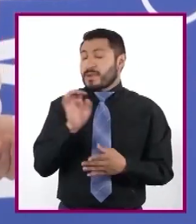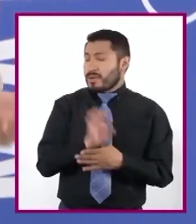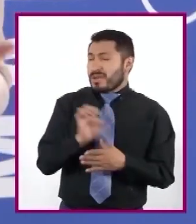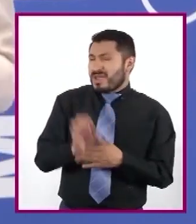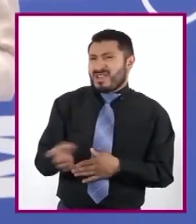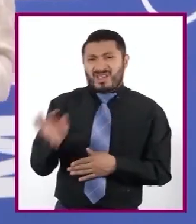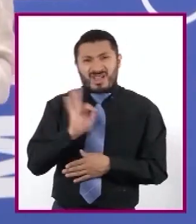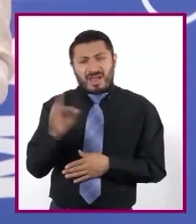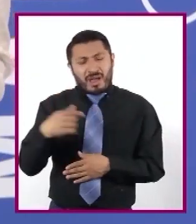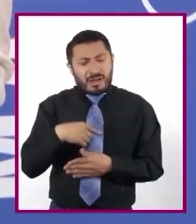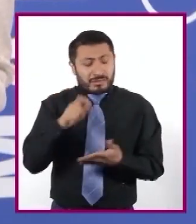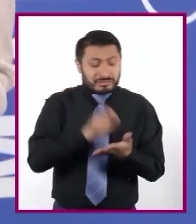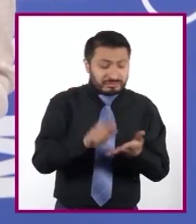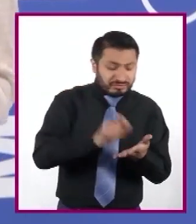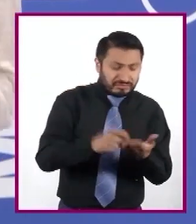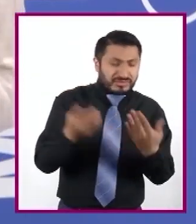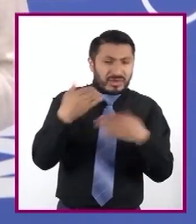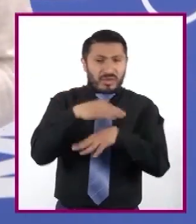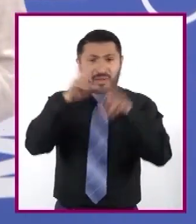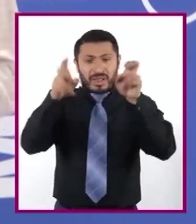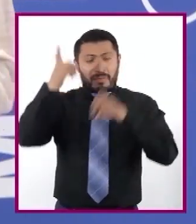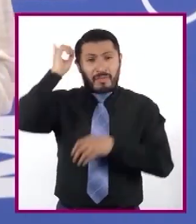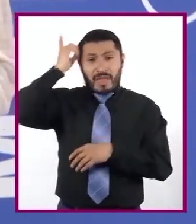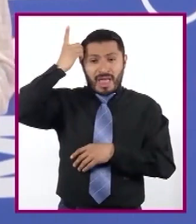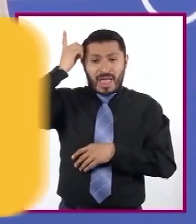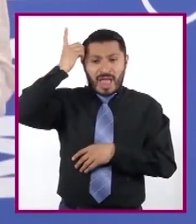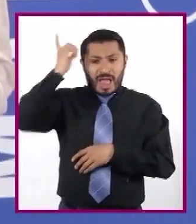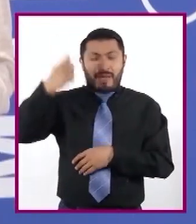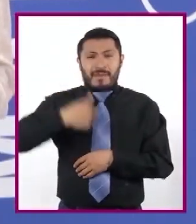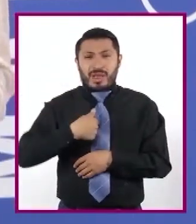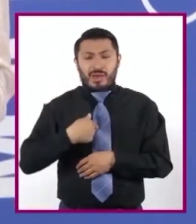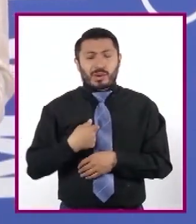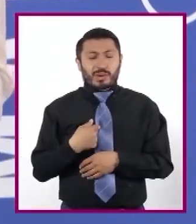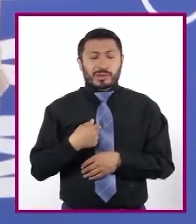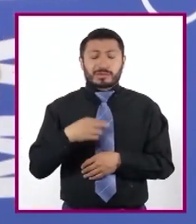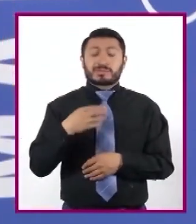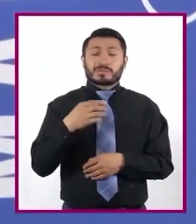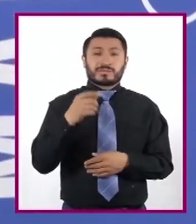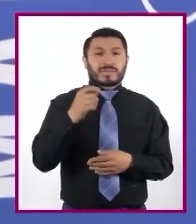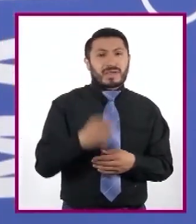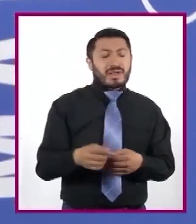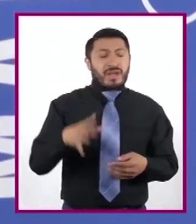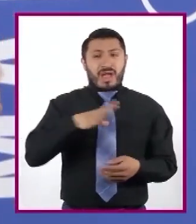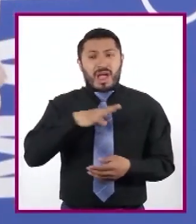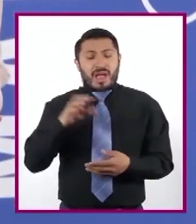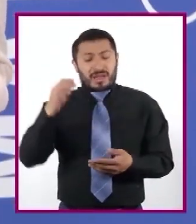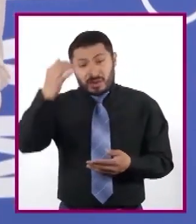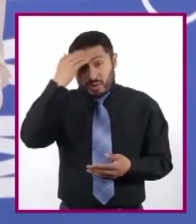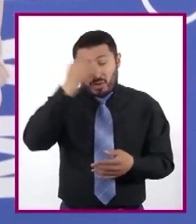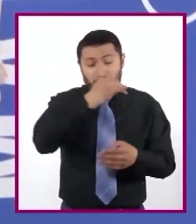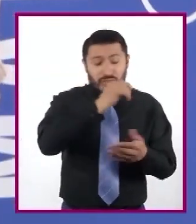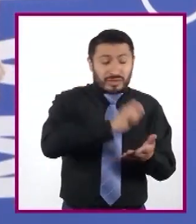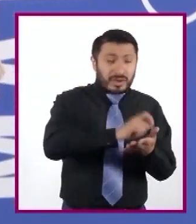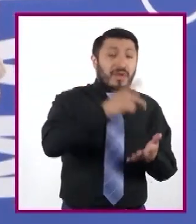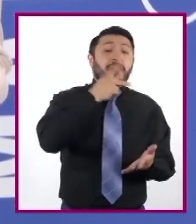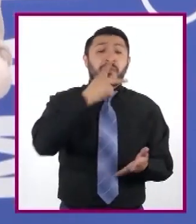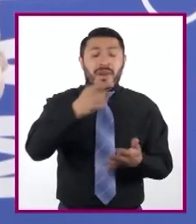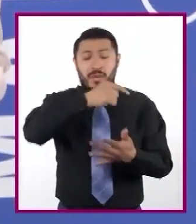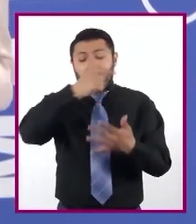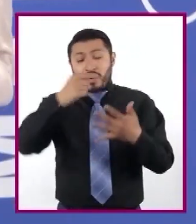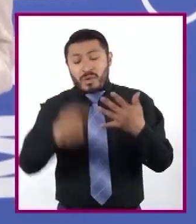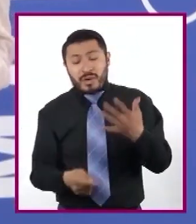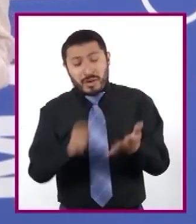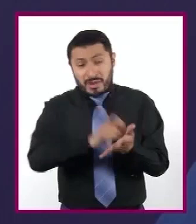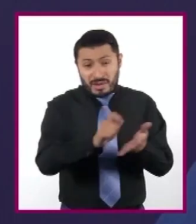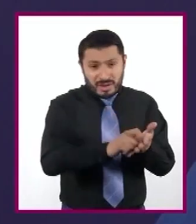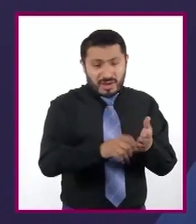texto sobre los caballos, por ejemplo, ¿me conviene tener a la mano varias palabras o frases para referirme a ellos?